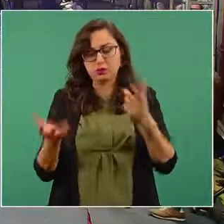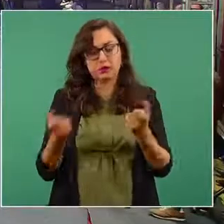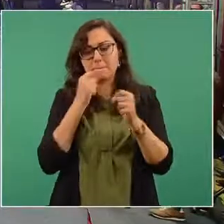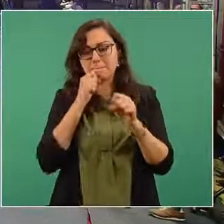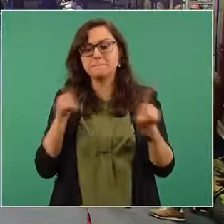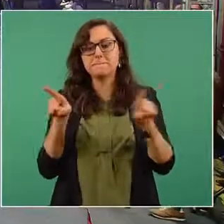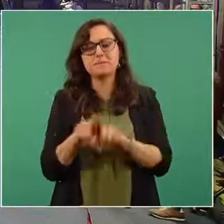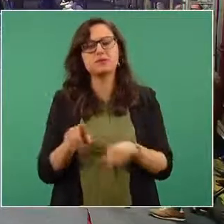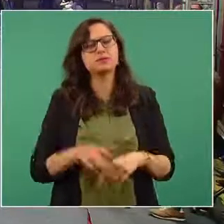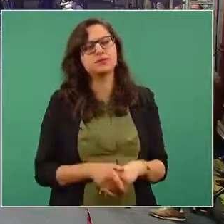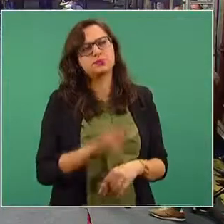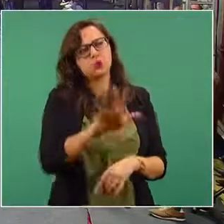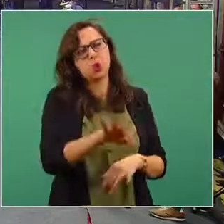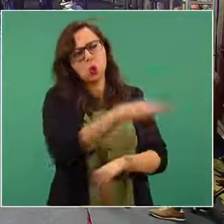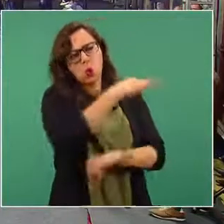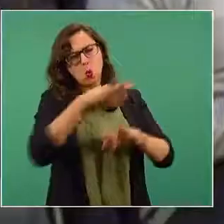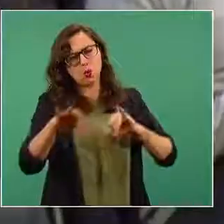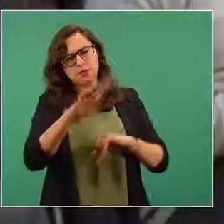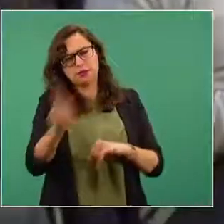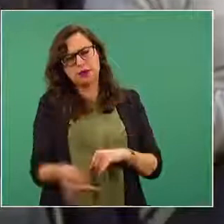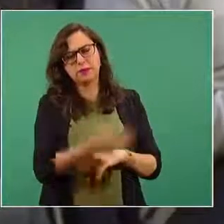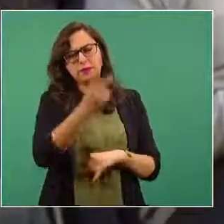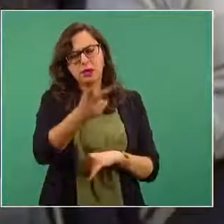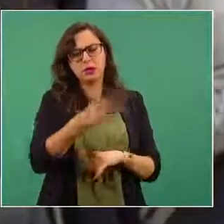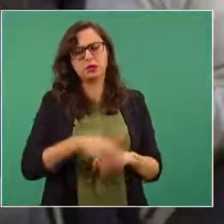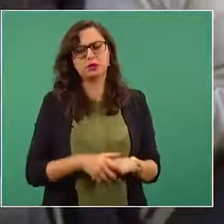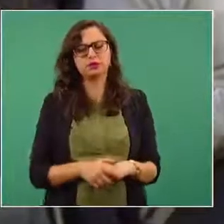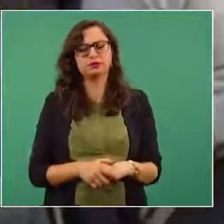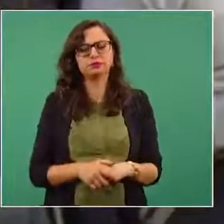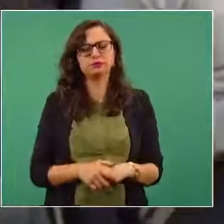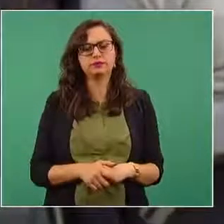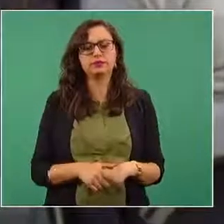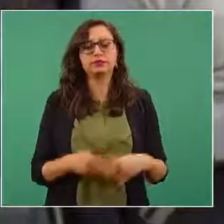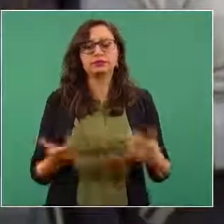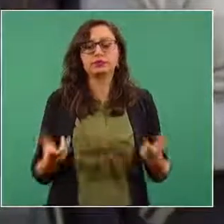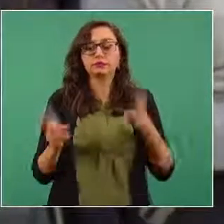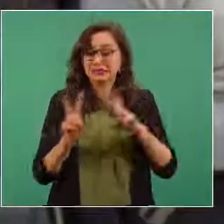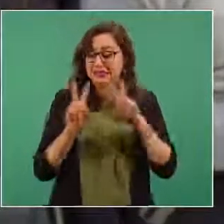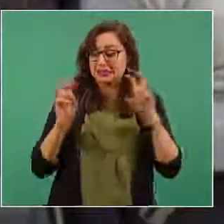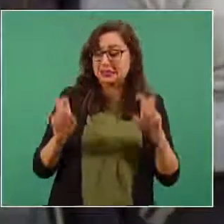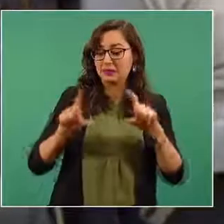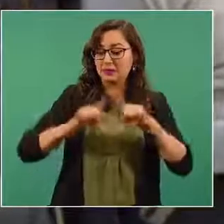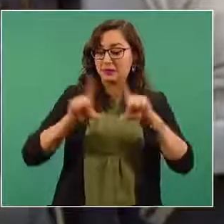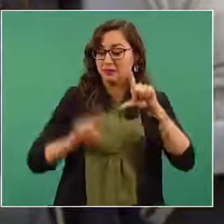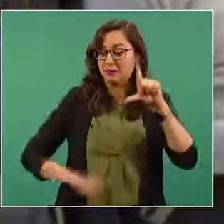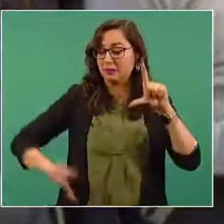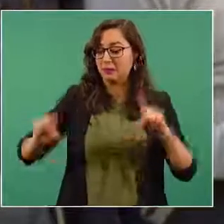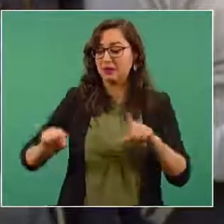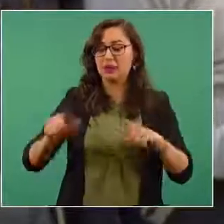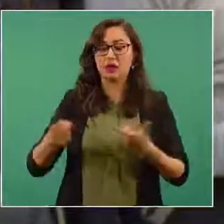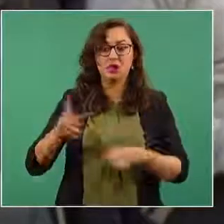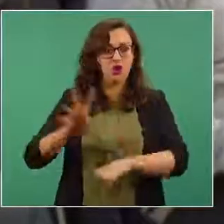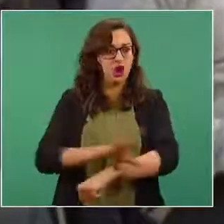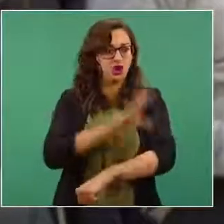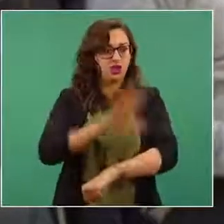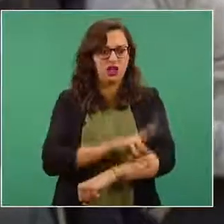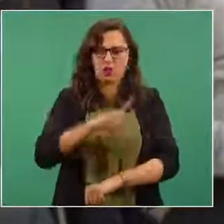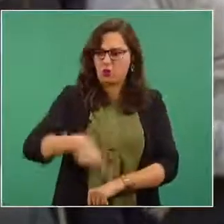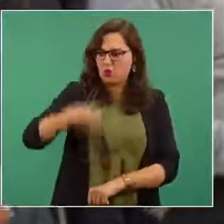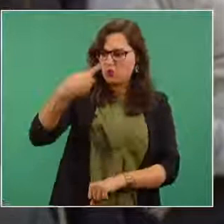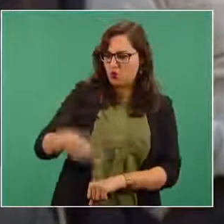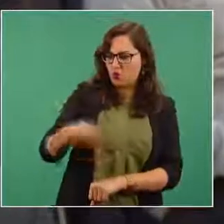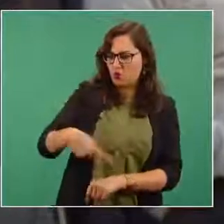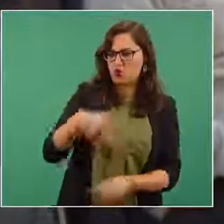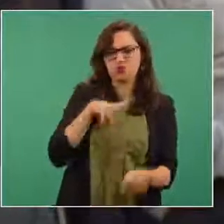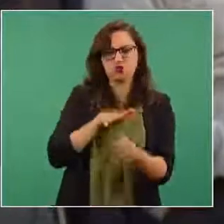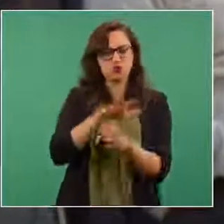presidente, usted tocó el tema de la autosuficiencia energética que pretende lograr su gobierno de México. Es el tema de